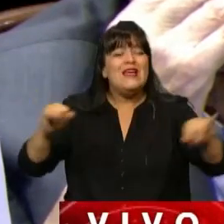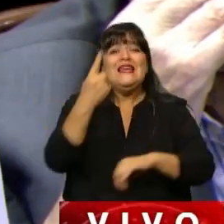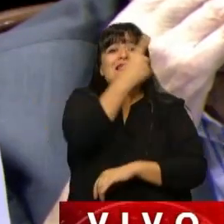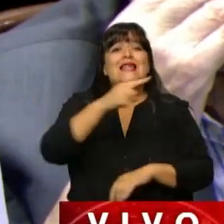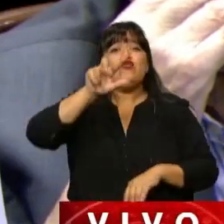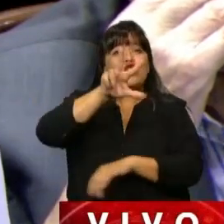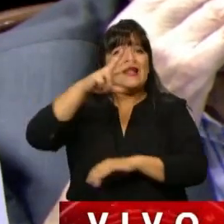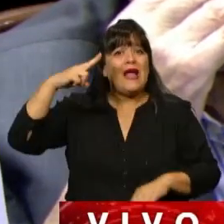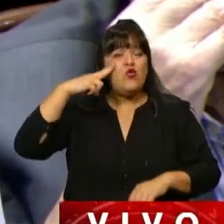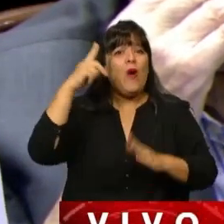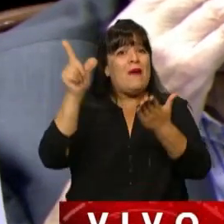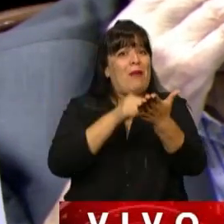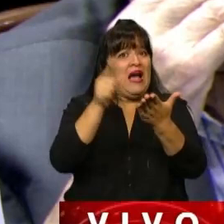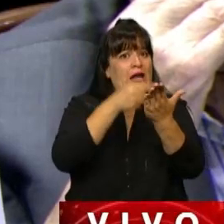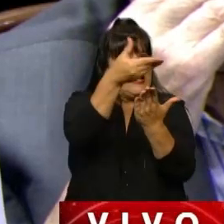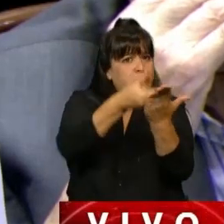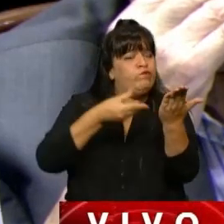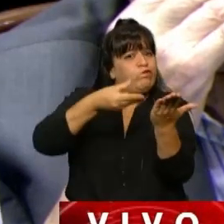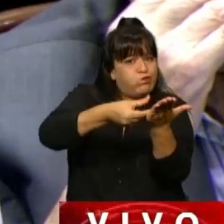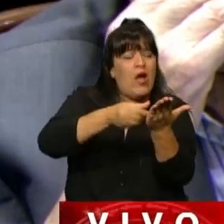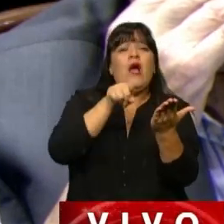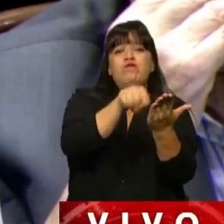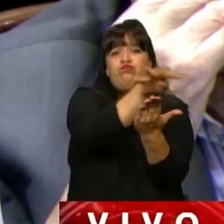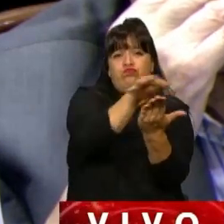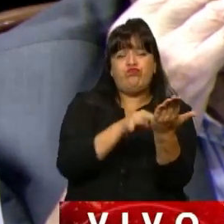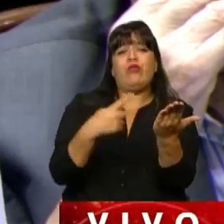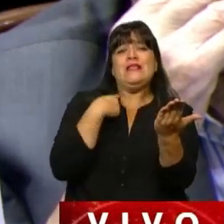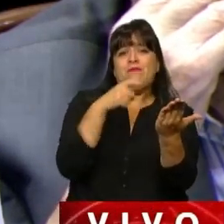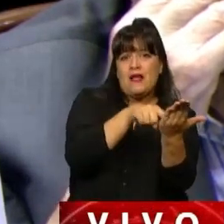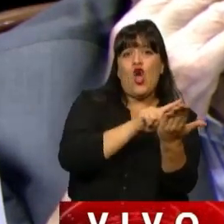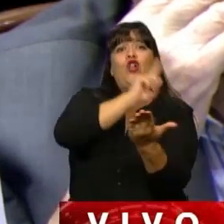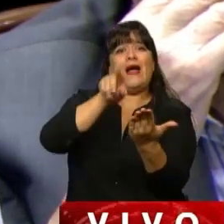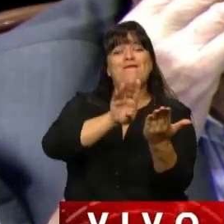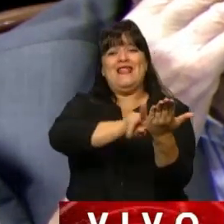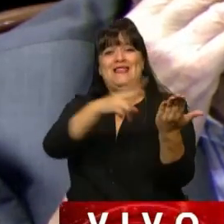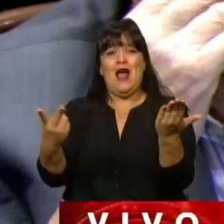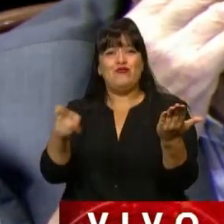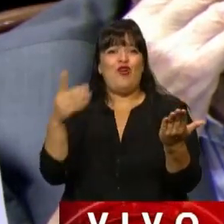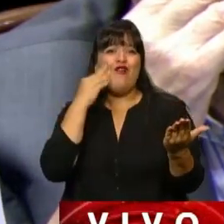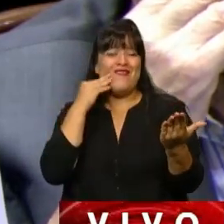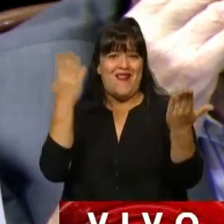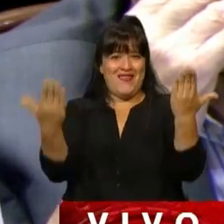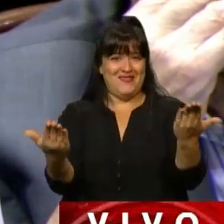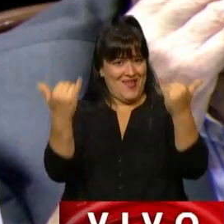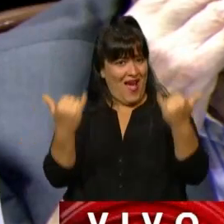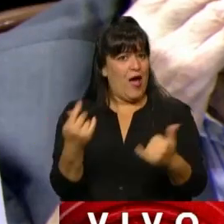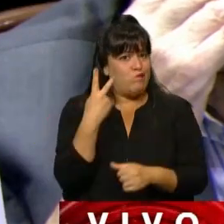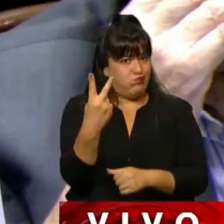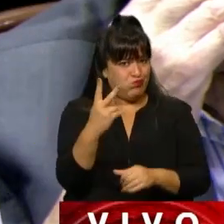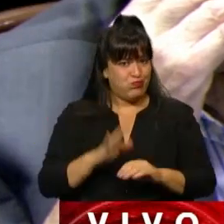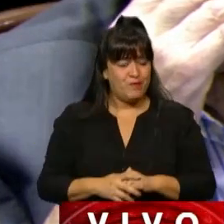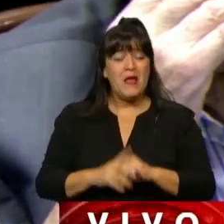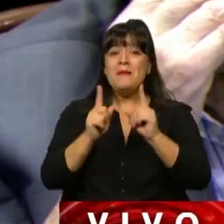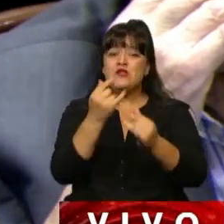139 páginas del acuerdo en su versión en español, más la correspondiente traducción. En mi caso, a